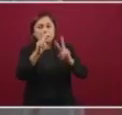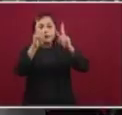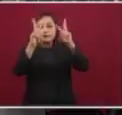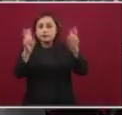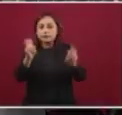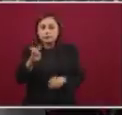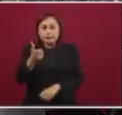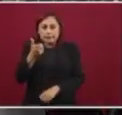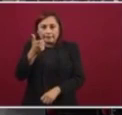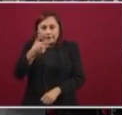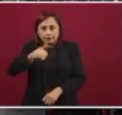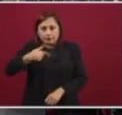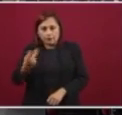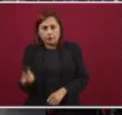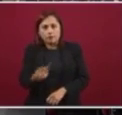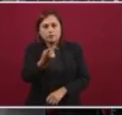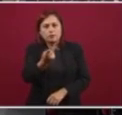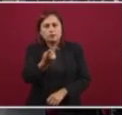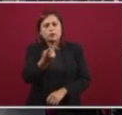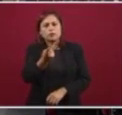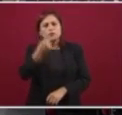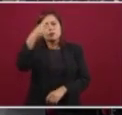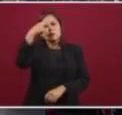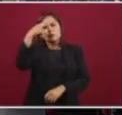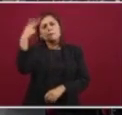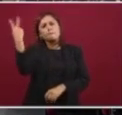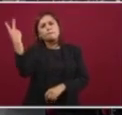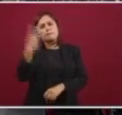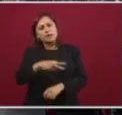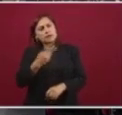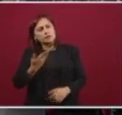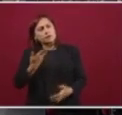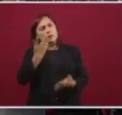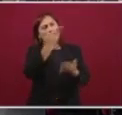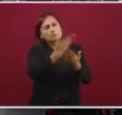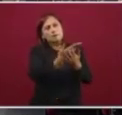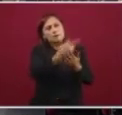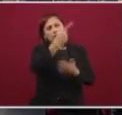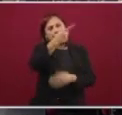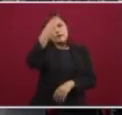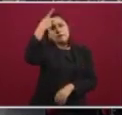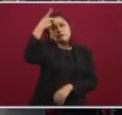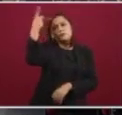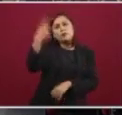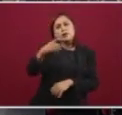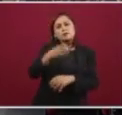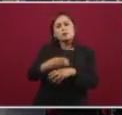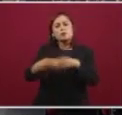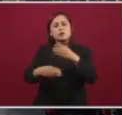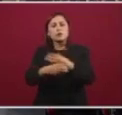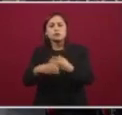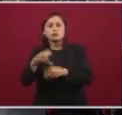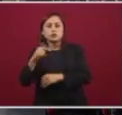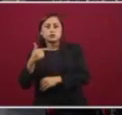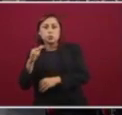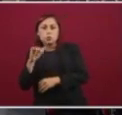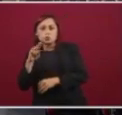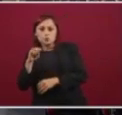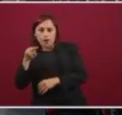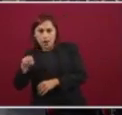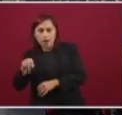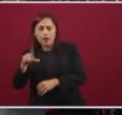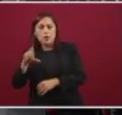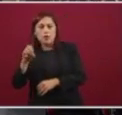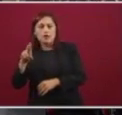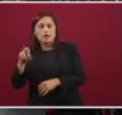Entonces, México, por un lado, pelearía quedarse con los recursos de Joaquín Guzmán. Es que vamos a analizar el asunto, porque lo